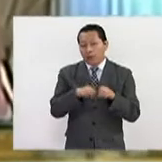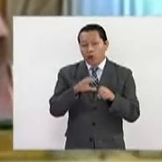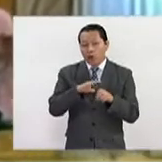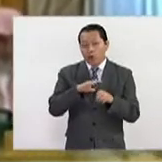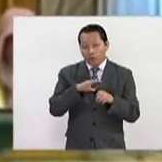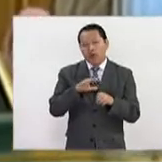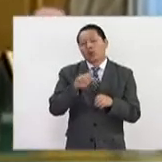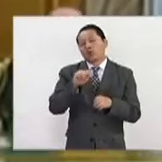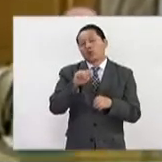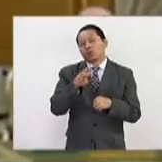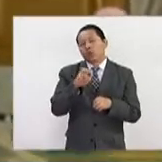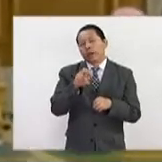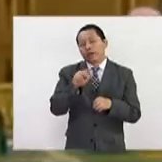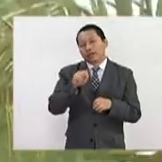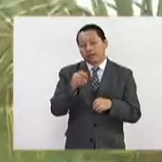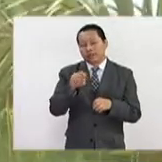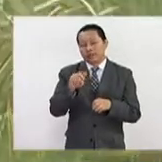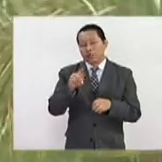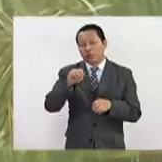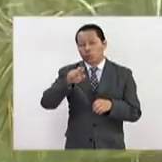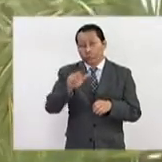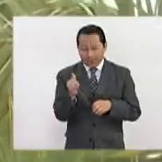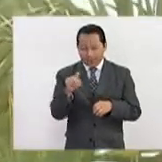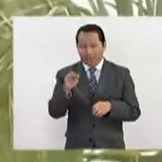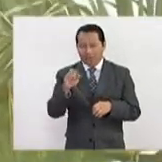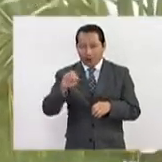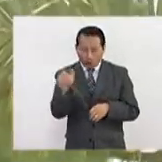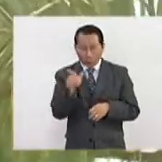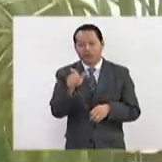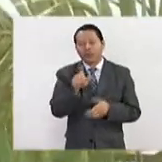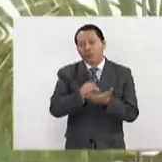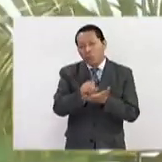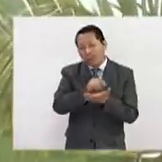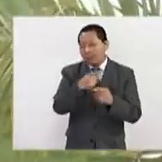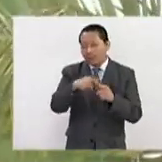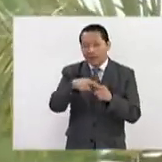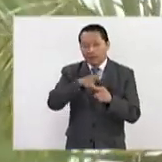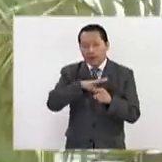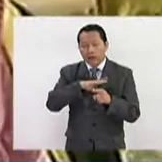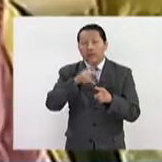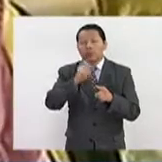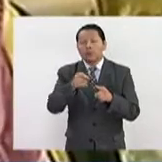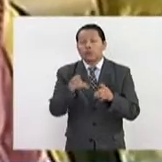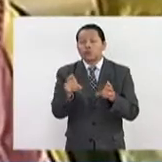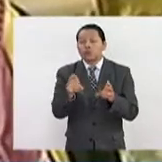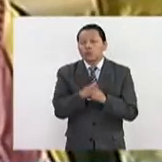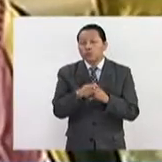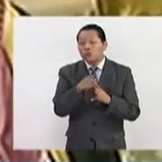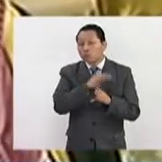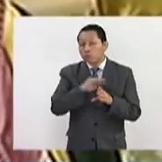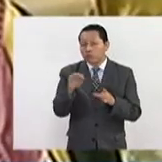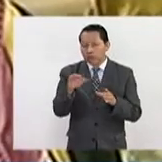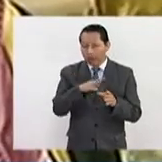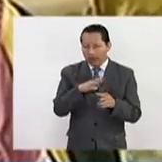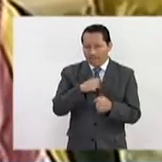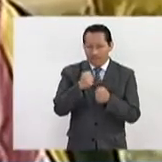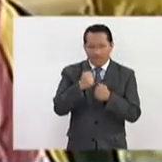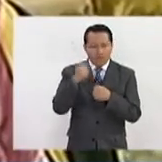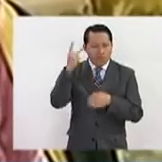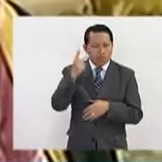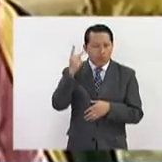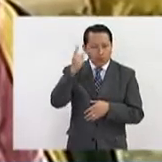20th Century Fox, Twitter y Citigroup. Esta medida es, de acuerdo con analistas, una forma de consolidar el poder del